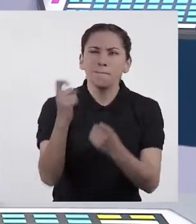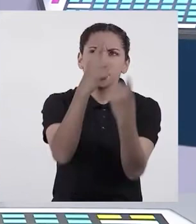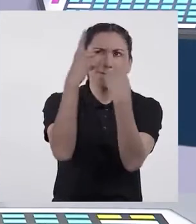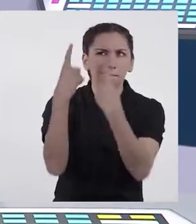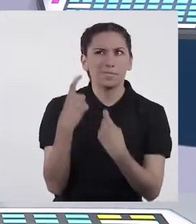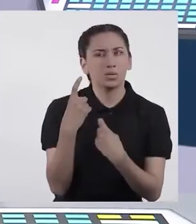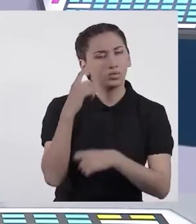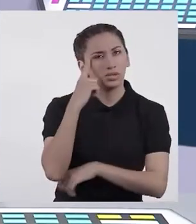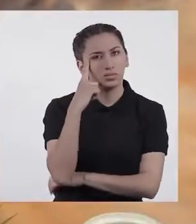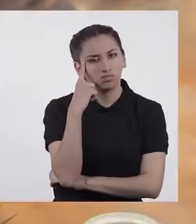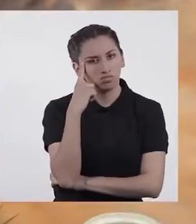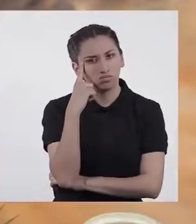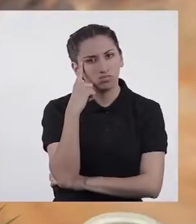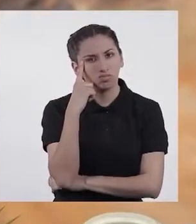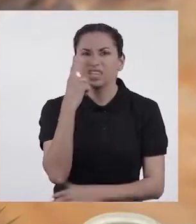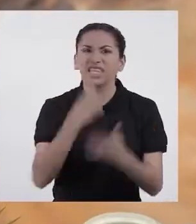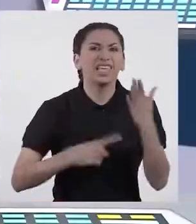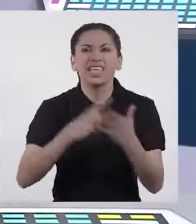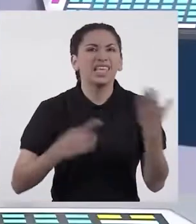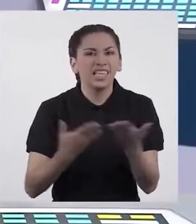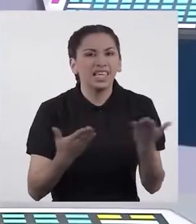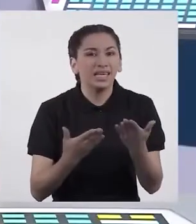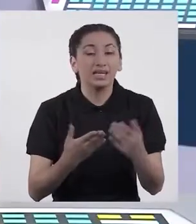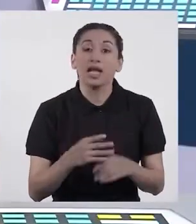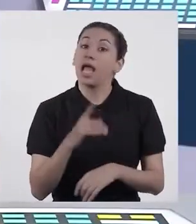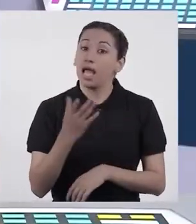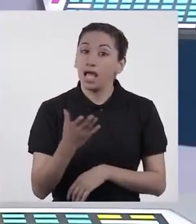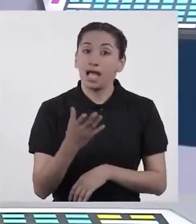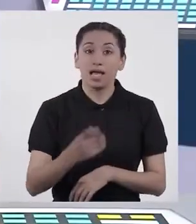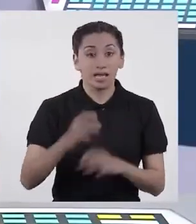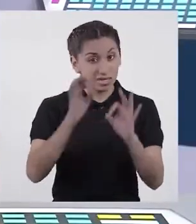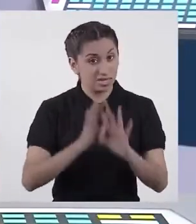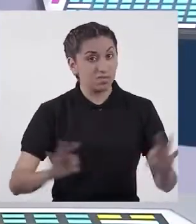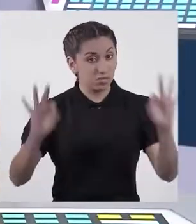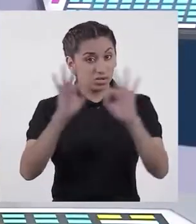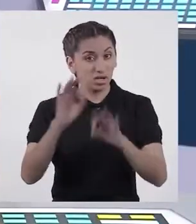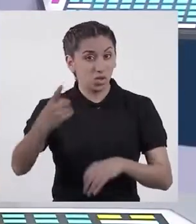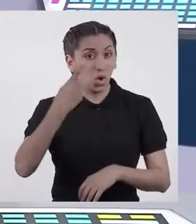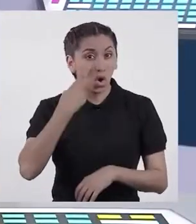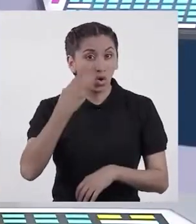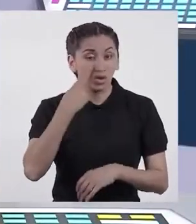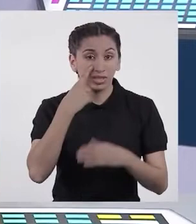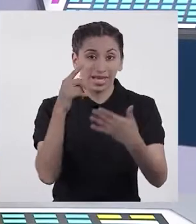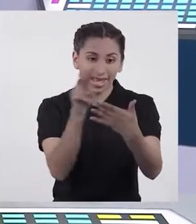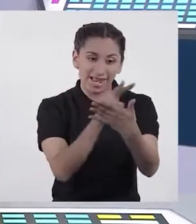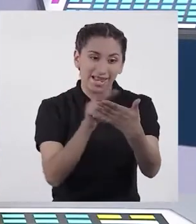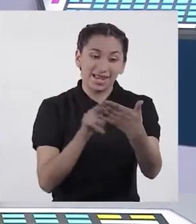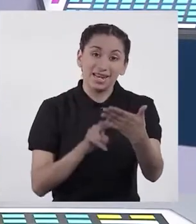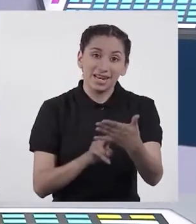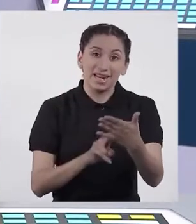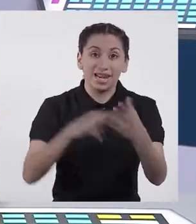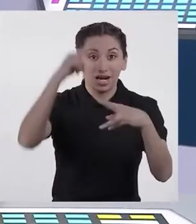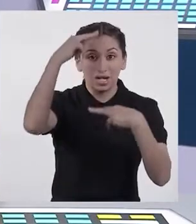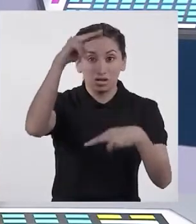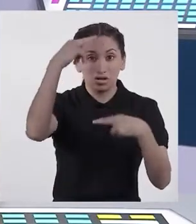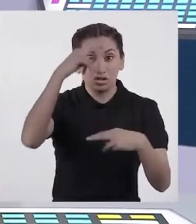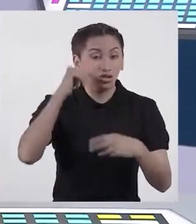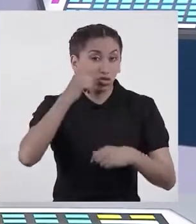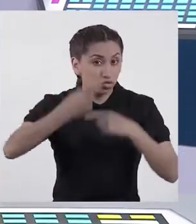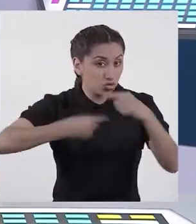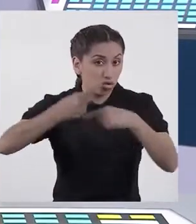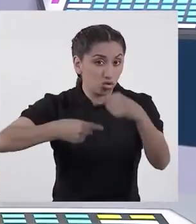una cosa. ¿Qué, Techi? ¿Será importante conocer y leer noticias de manera